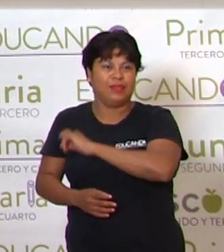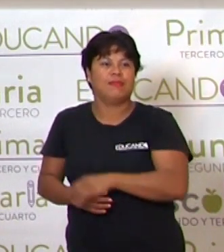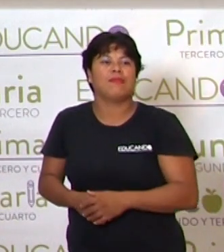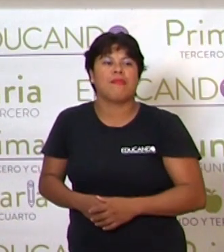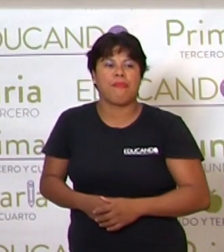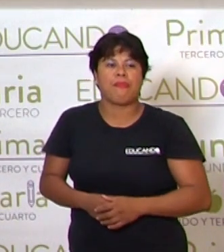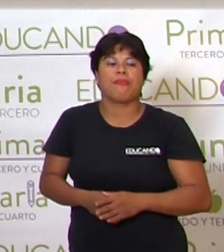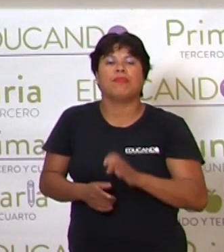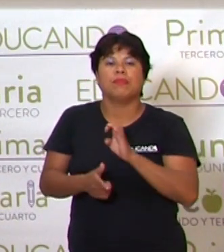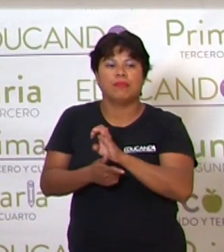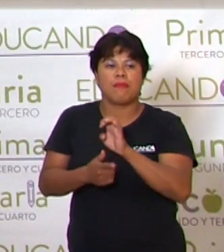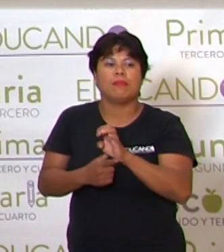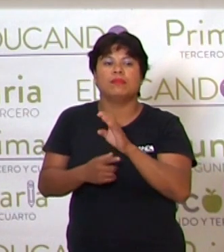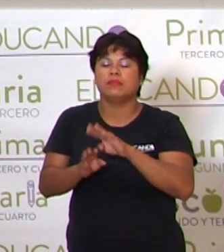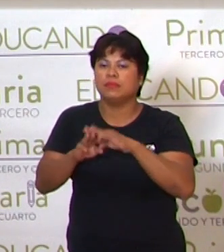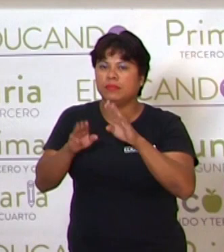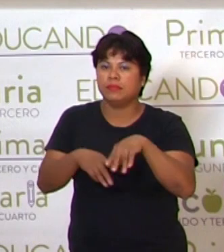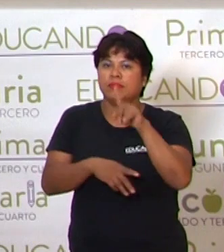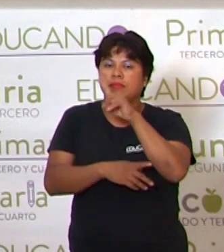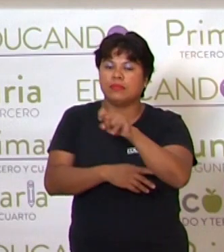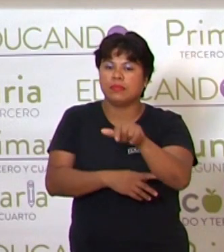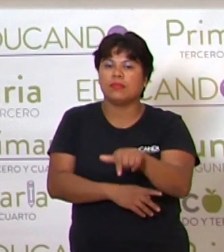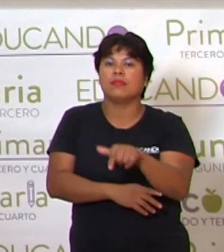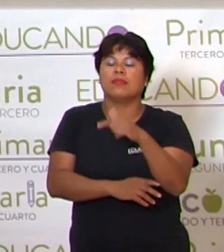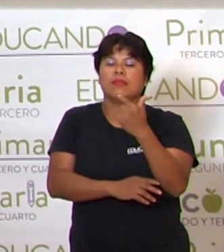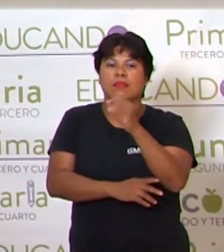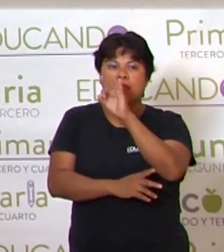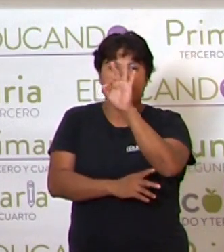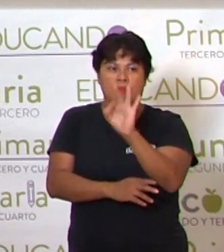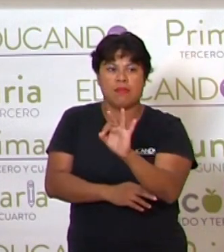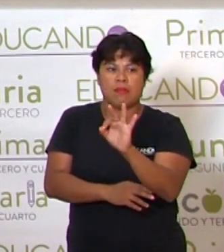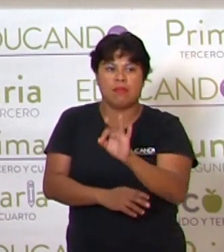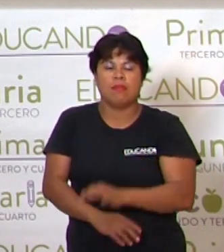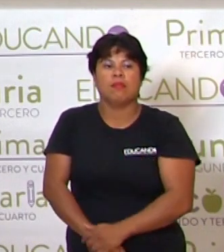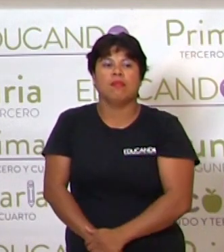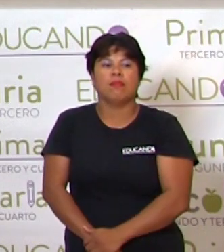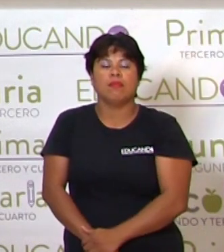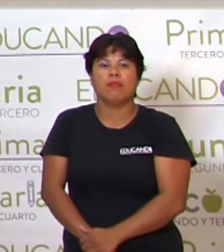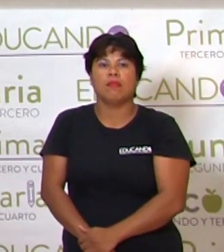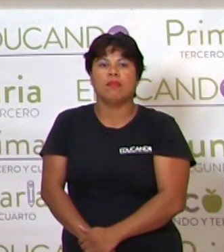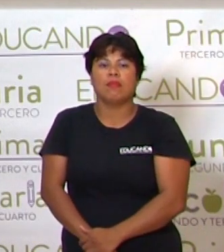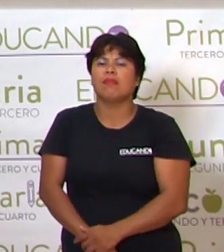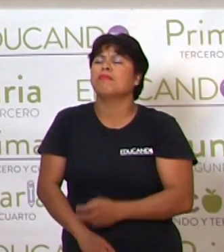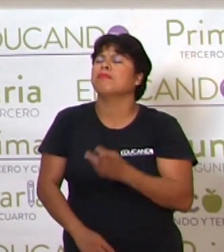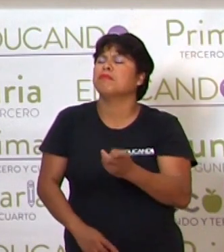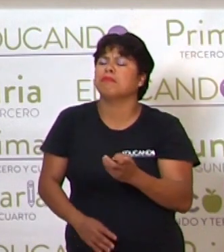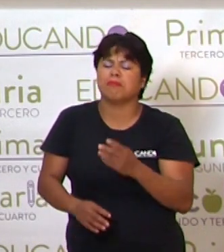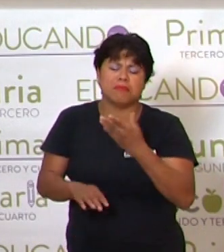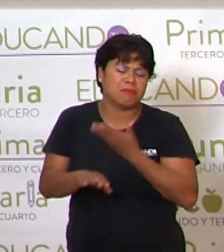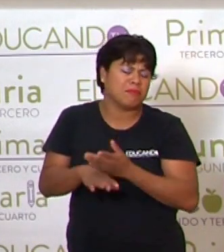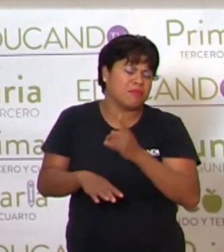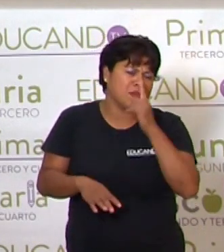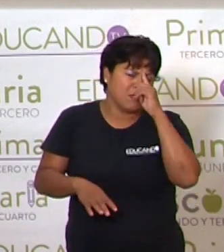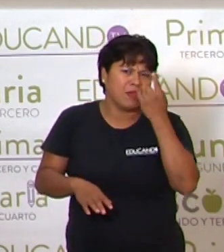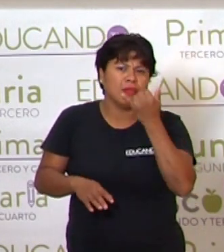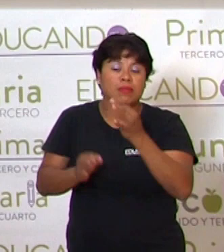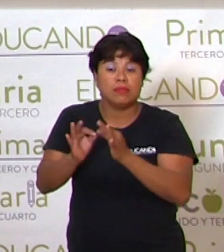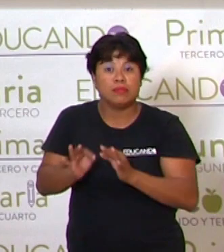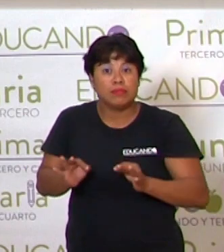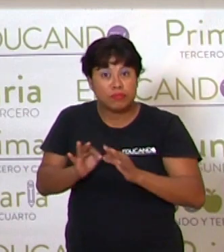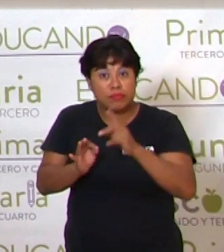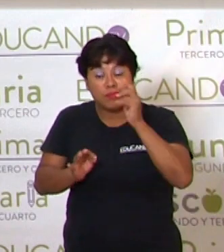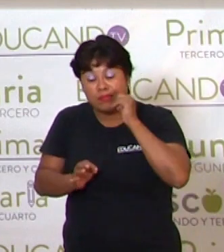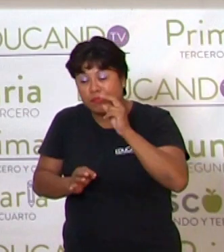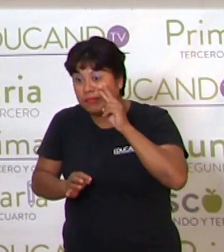que sí? Entonces mide 112 grados. Es muy, muy, muy importante que tú veas de